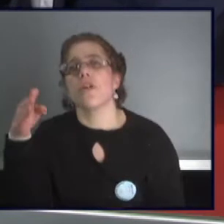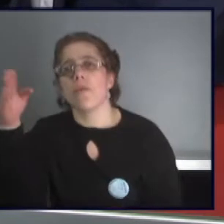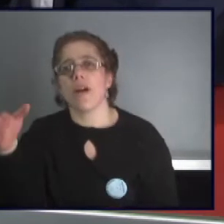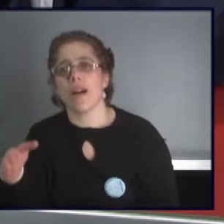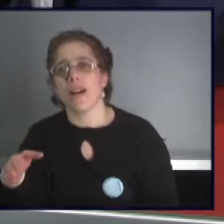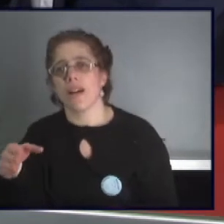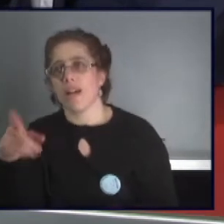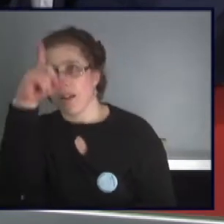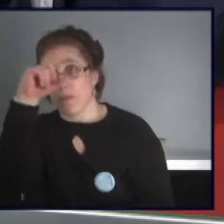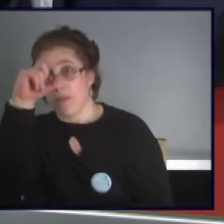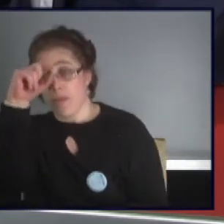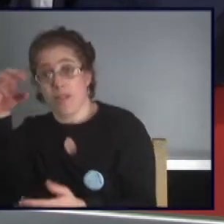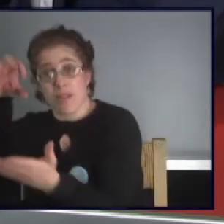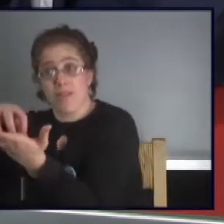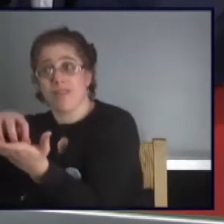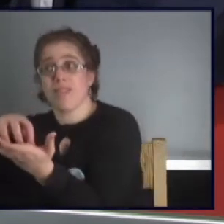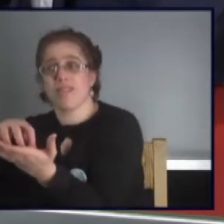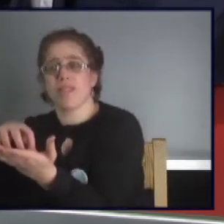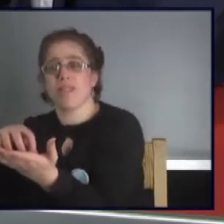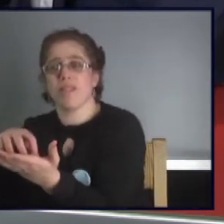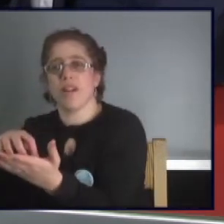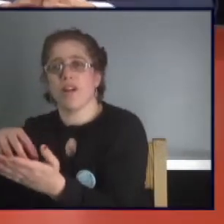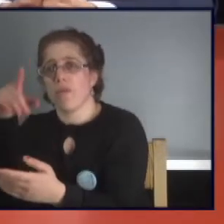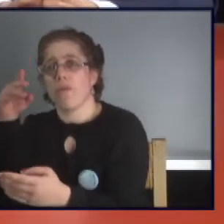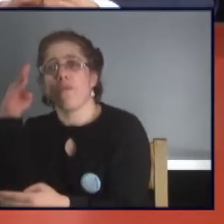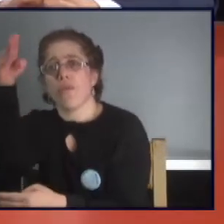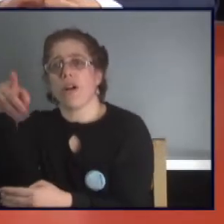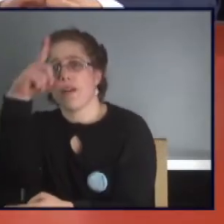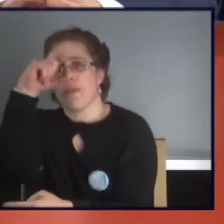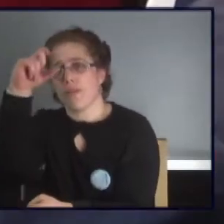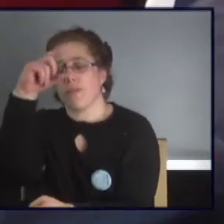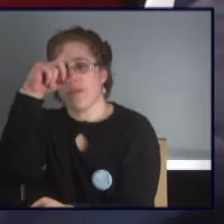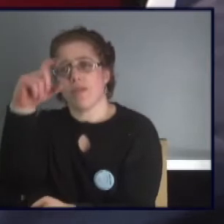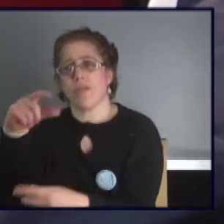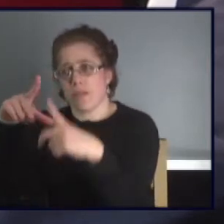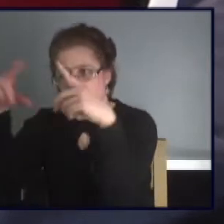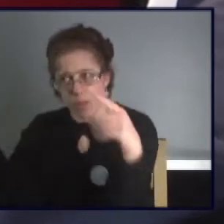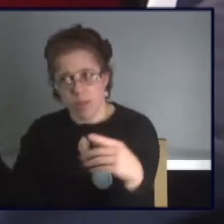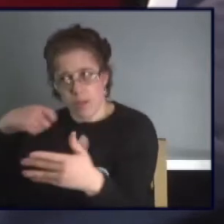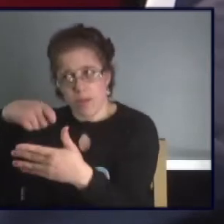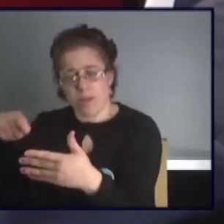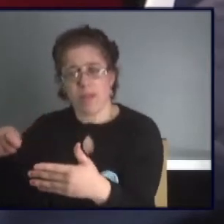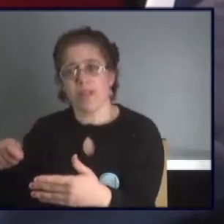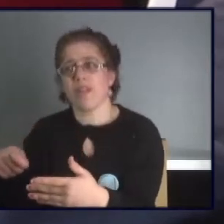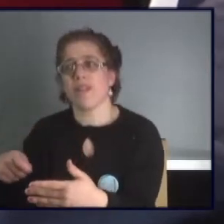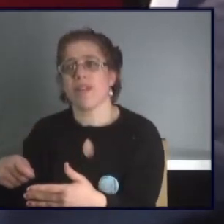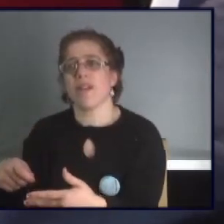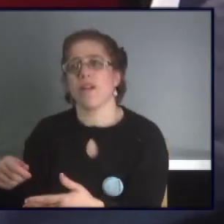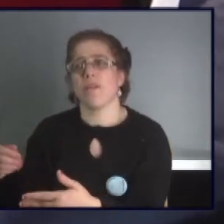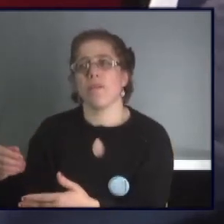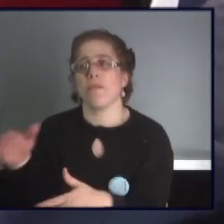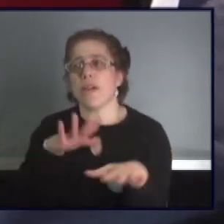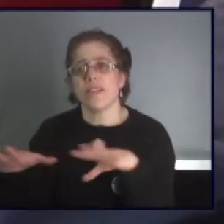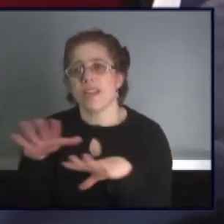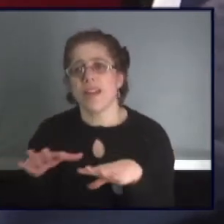sería lo más normal yo cuando voy a la policía hacer la denuncia no sé si el que me está tomando la denuncia va a ser para